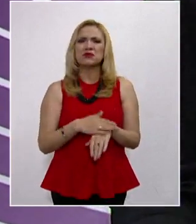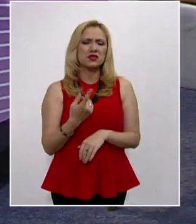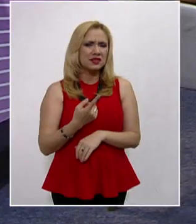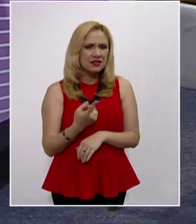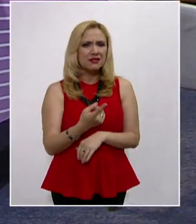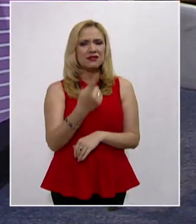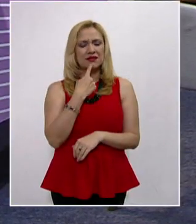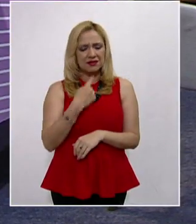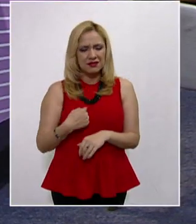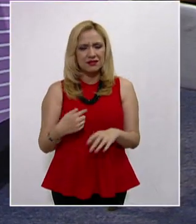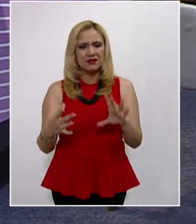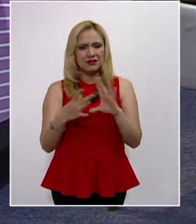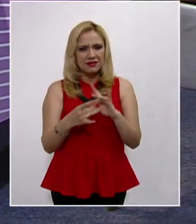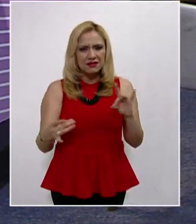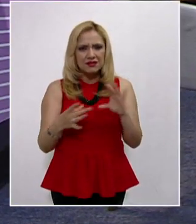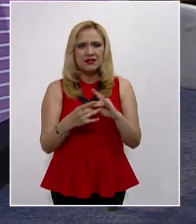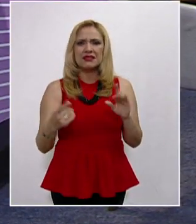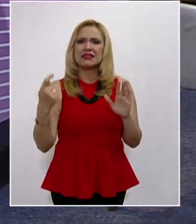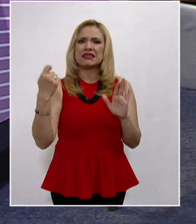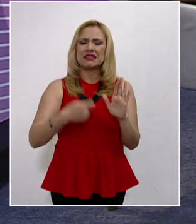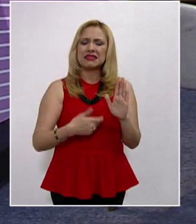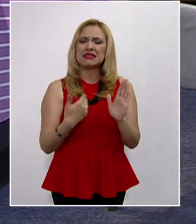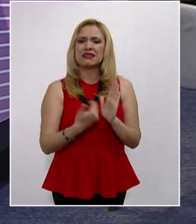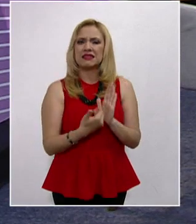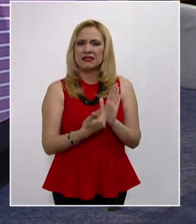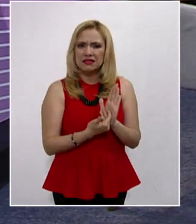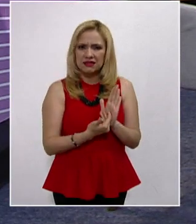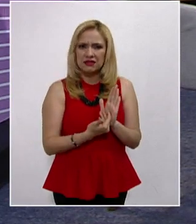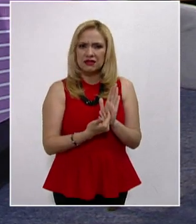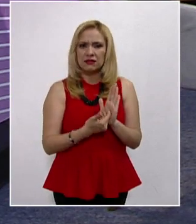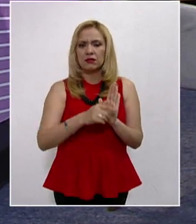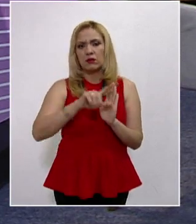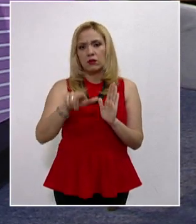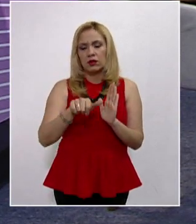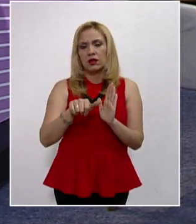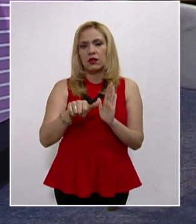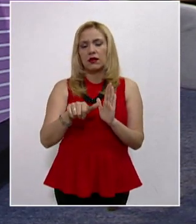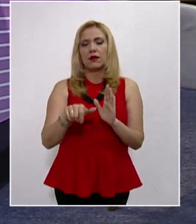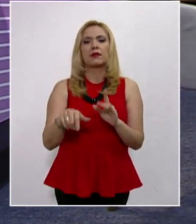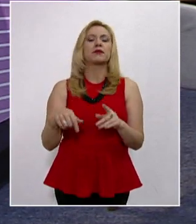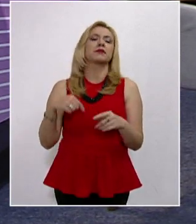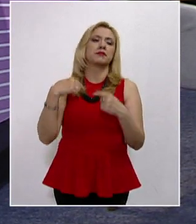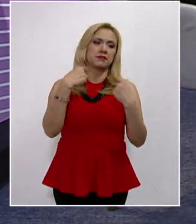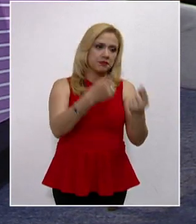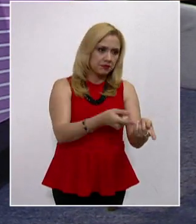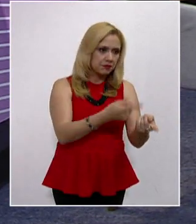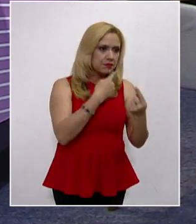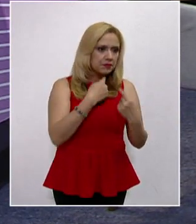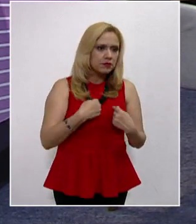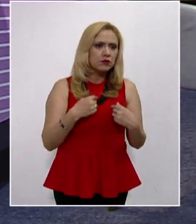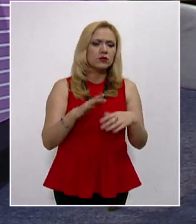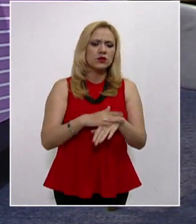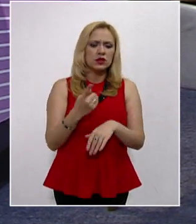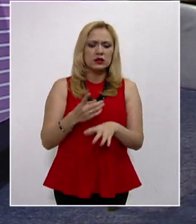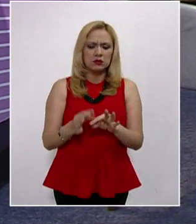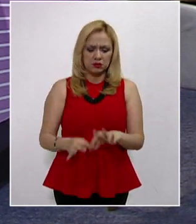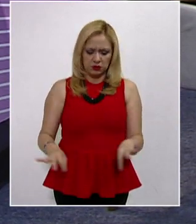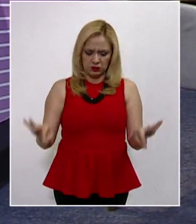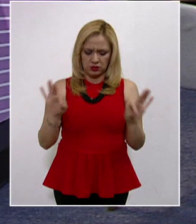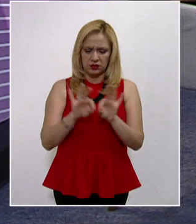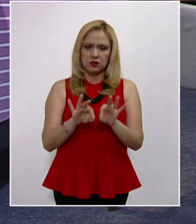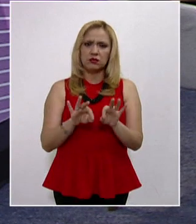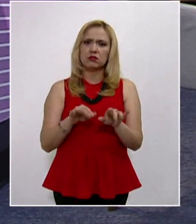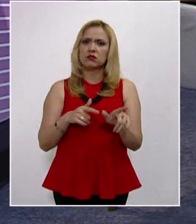pudieras, si tiene alguna justificación y quizá después podemos volver con ustedes a que nos platiquen por qué es tan importante